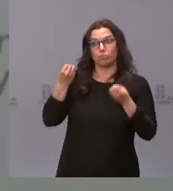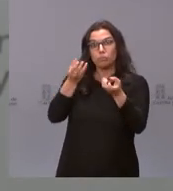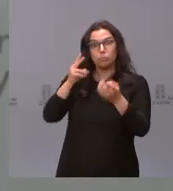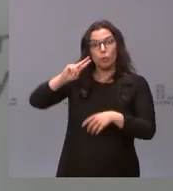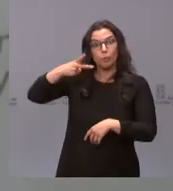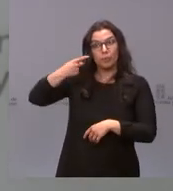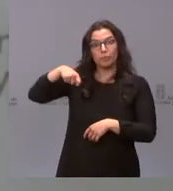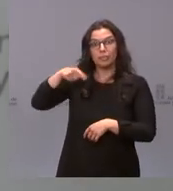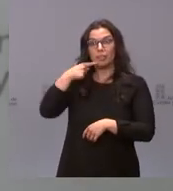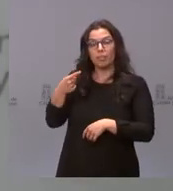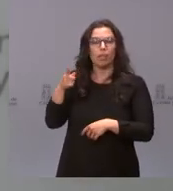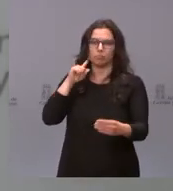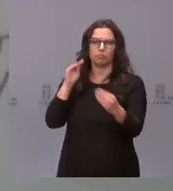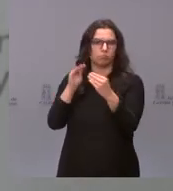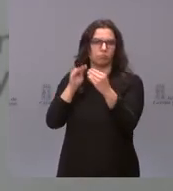vicepresidente